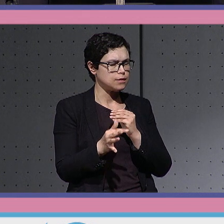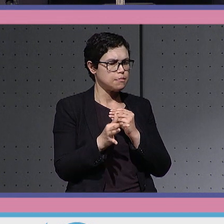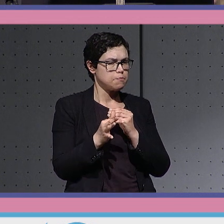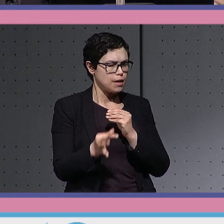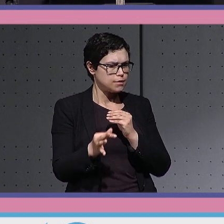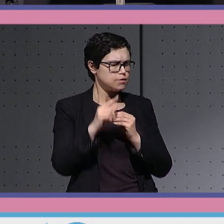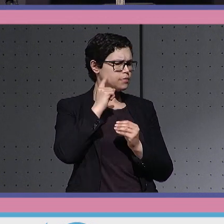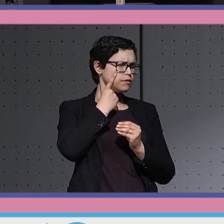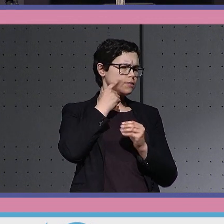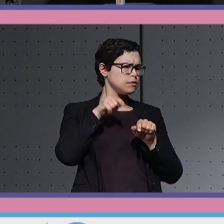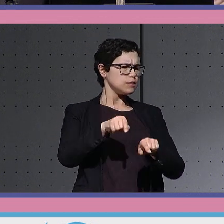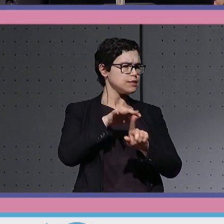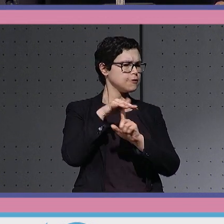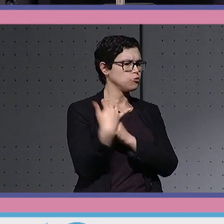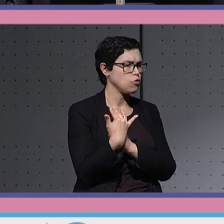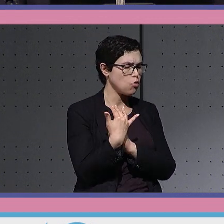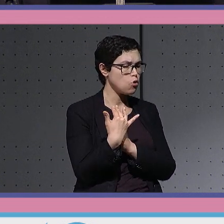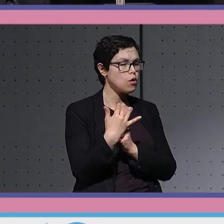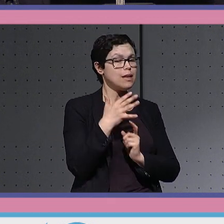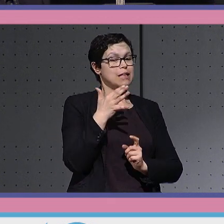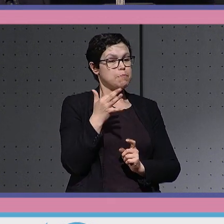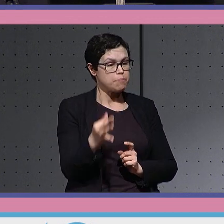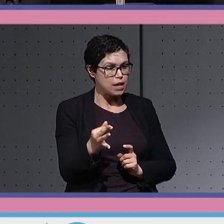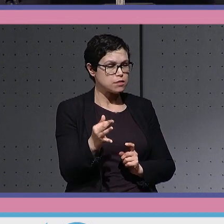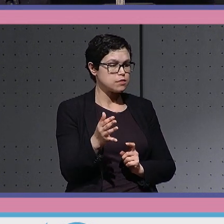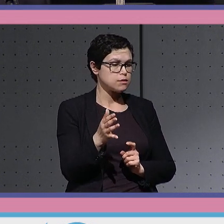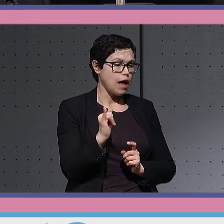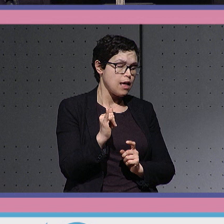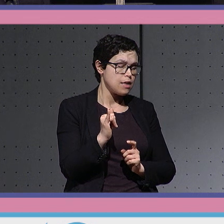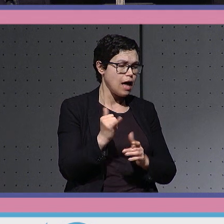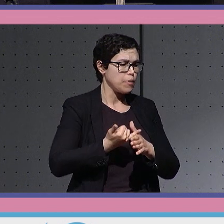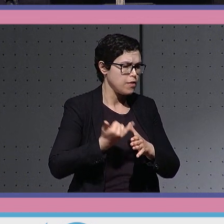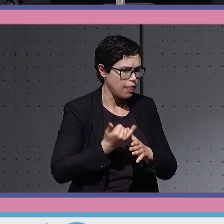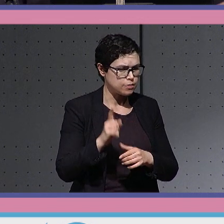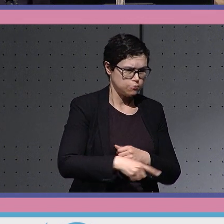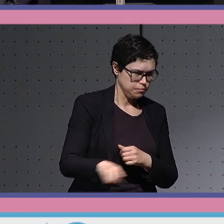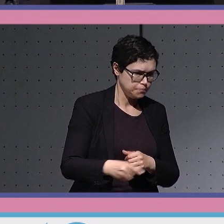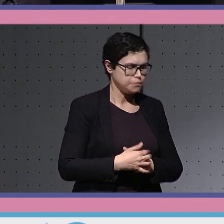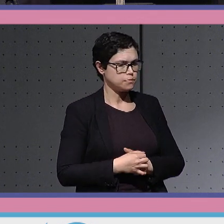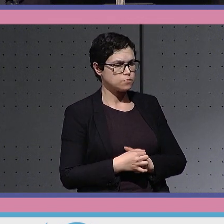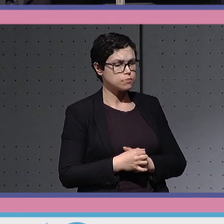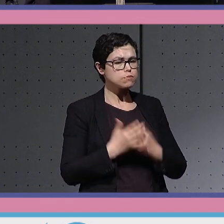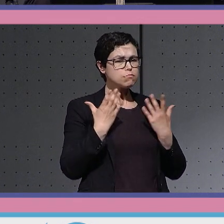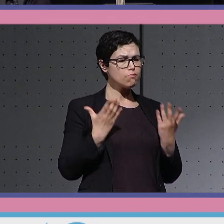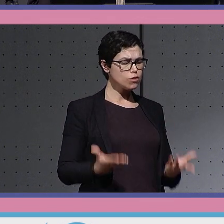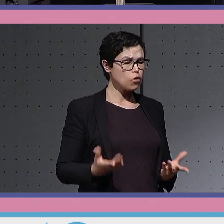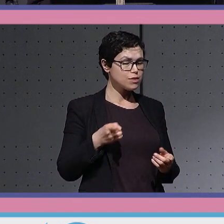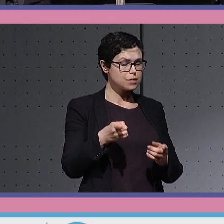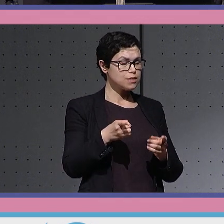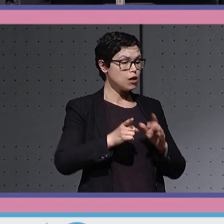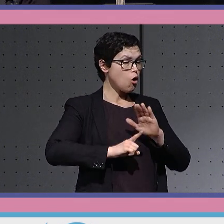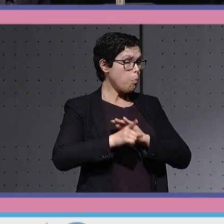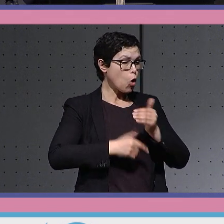estamos viendo y la existencia o no de determinadas comorbilidades. Por tanto, estamos hablando de un proceso que podríamos decir lo